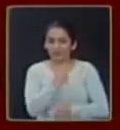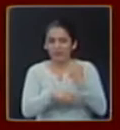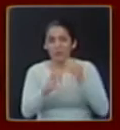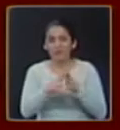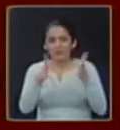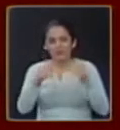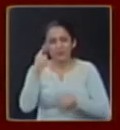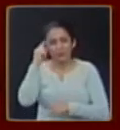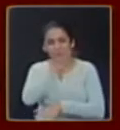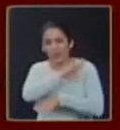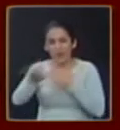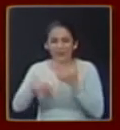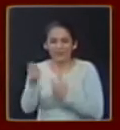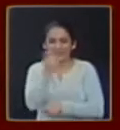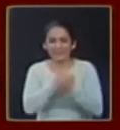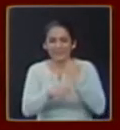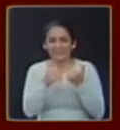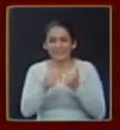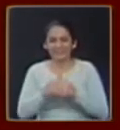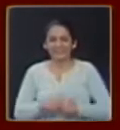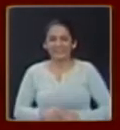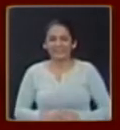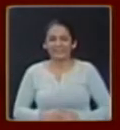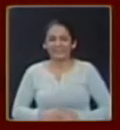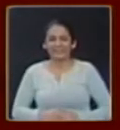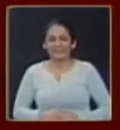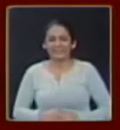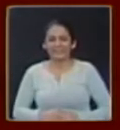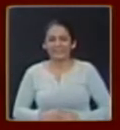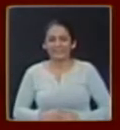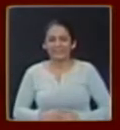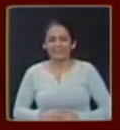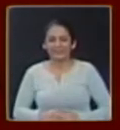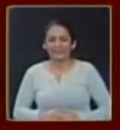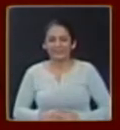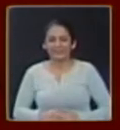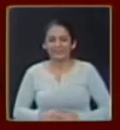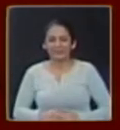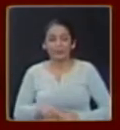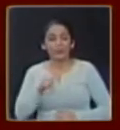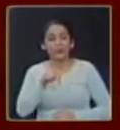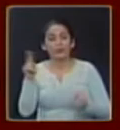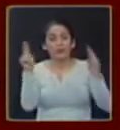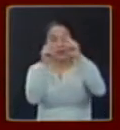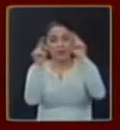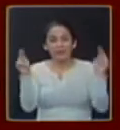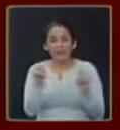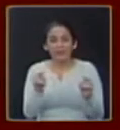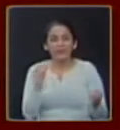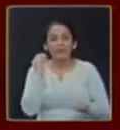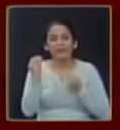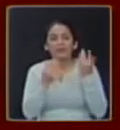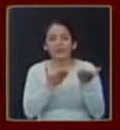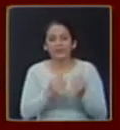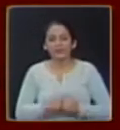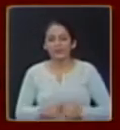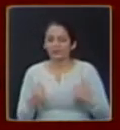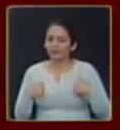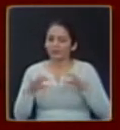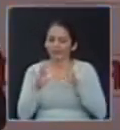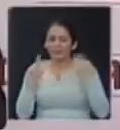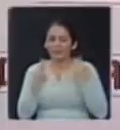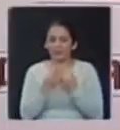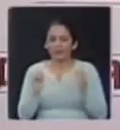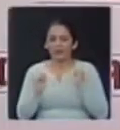todos los platos. Sí, muchas gracias. ¿Cómo va a celebrar la Navidad a propósito de que ya se viene esta fecha tan especial? Bueno, con mi familia realmente espero